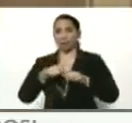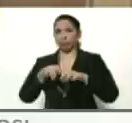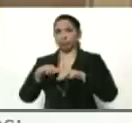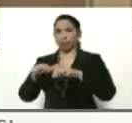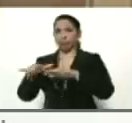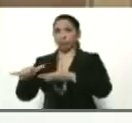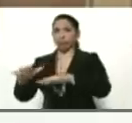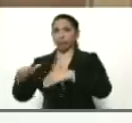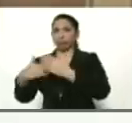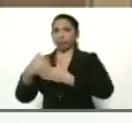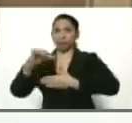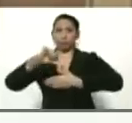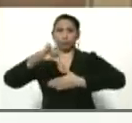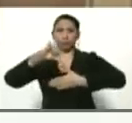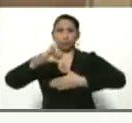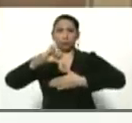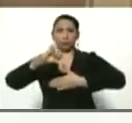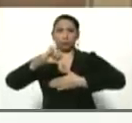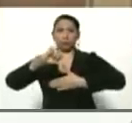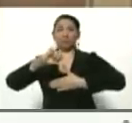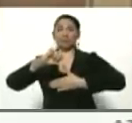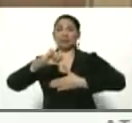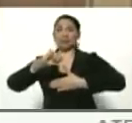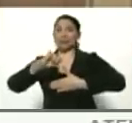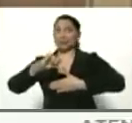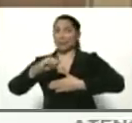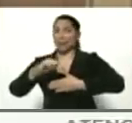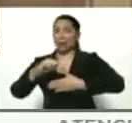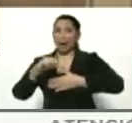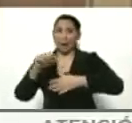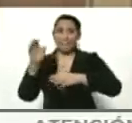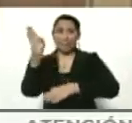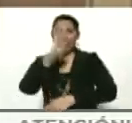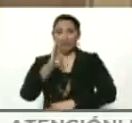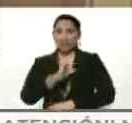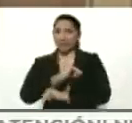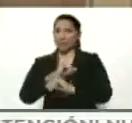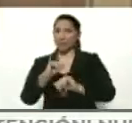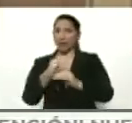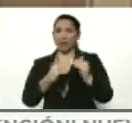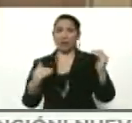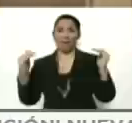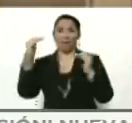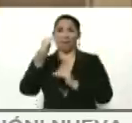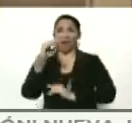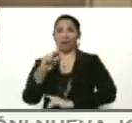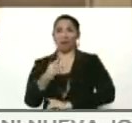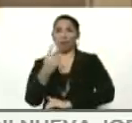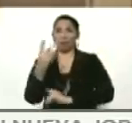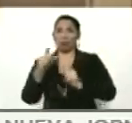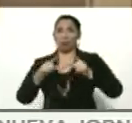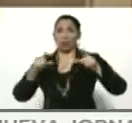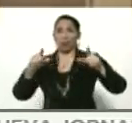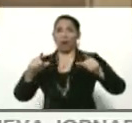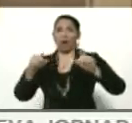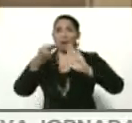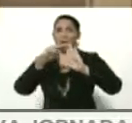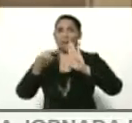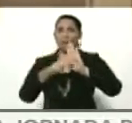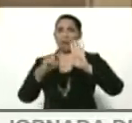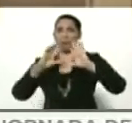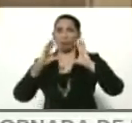Sudamérica, particularmente a Brasil, que ya ocupa el segundo puesto a nivel mundial. Ya daremos